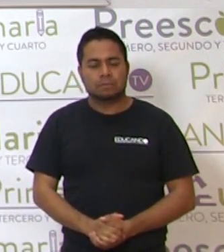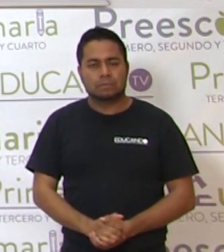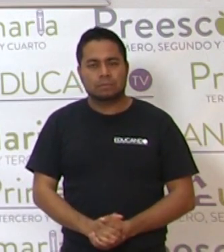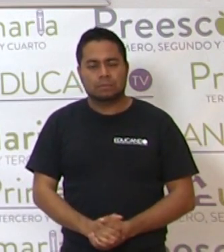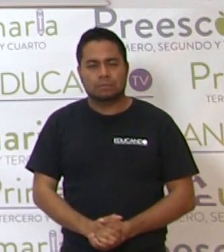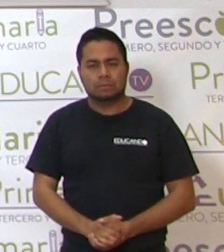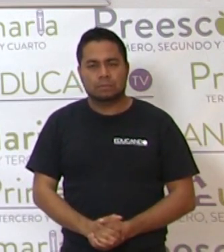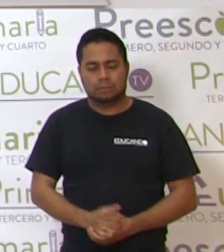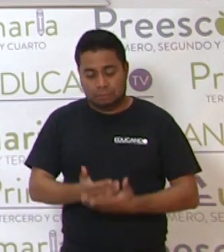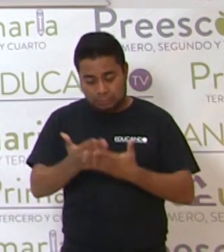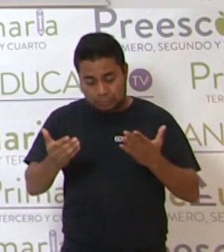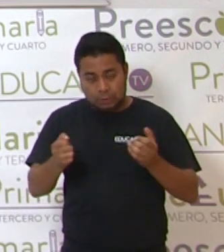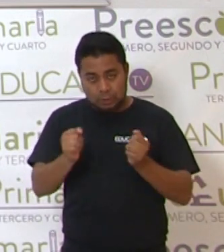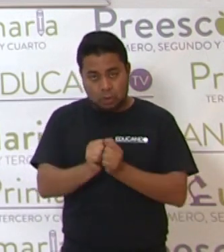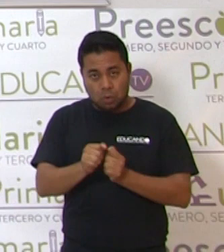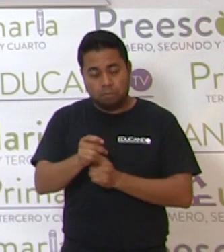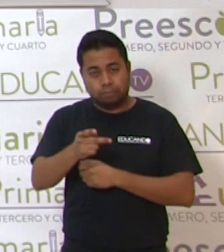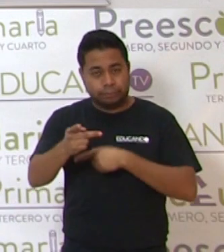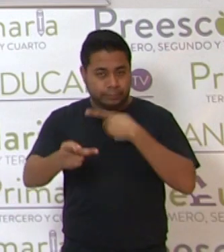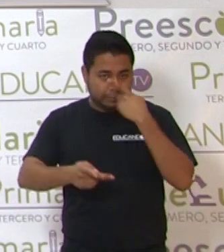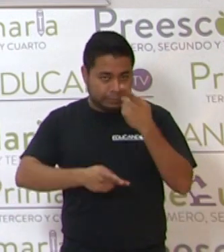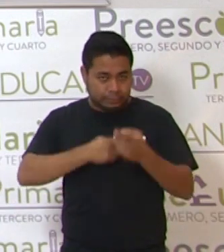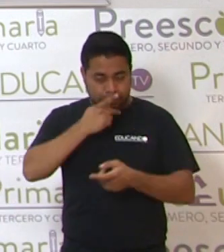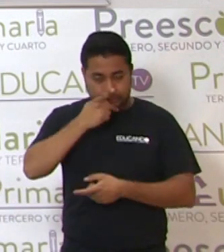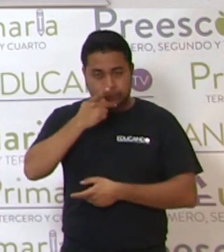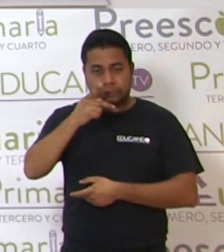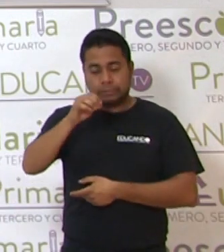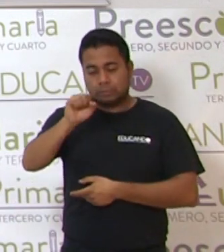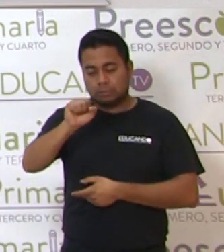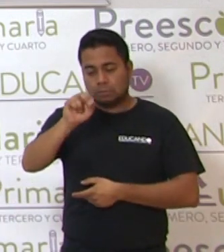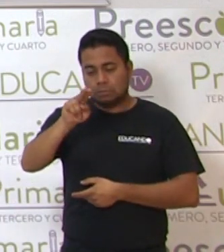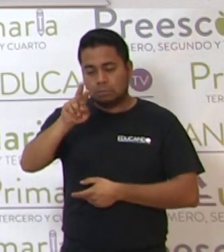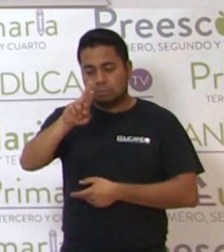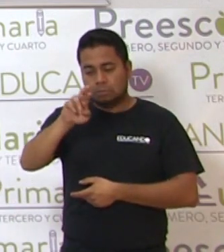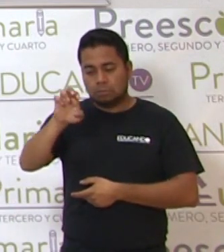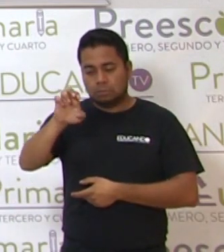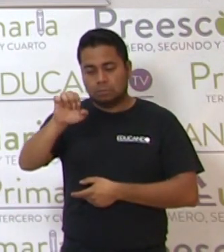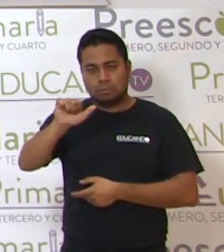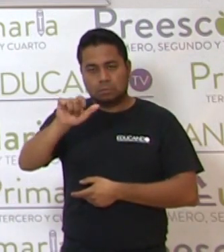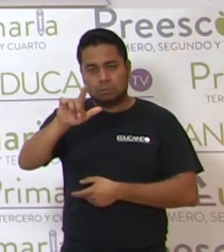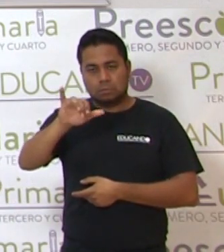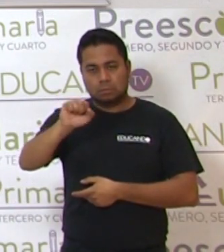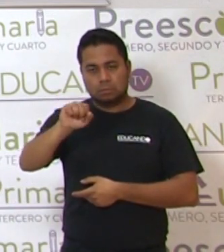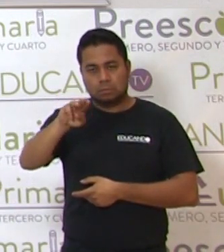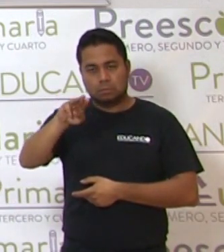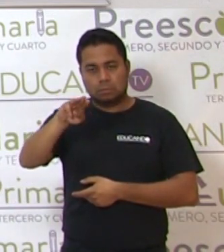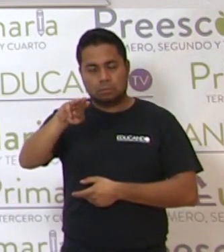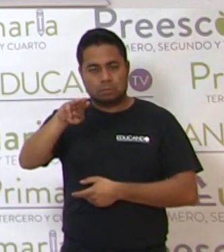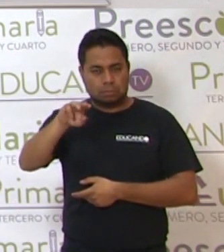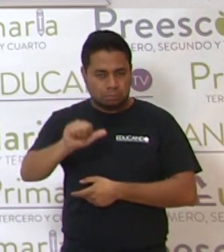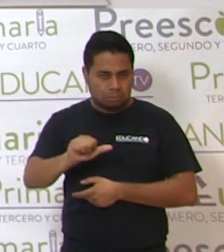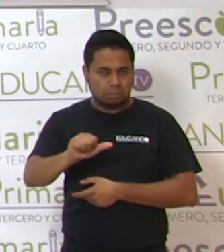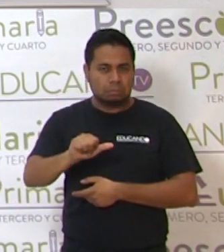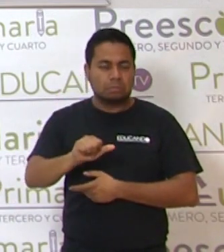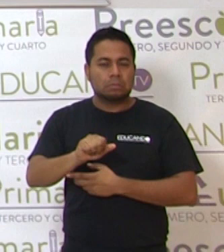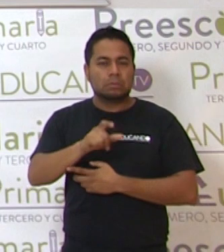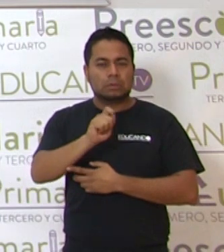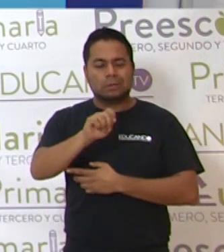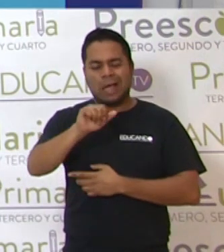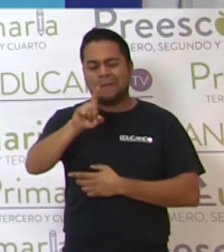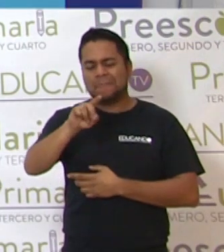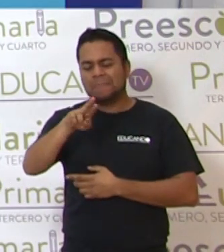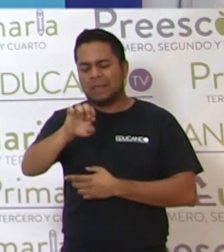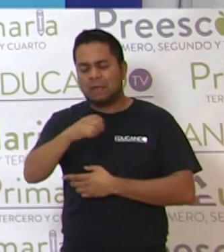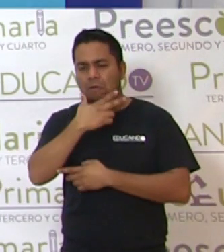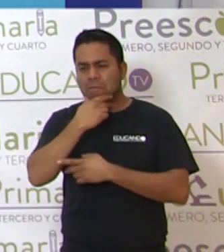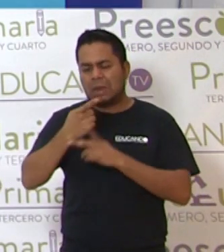poesía surrealista. Este movimiento de vanguardia empieza con el surrealista André Breton.